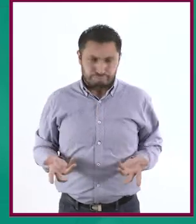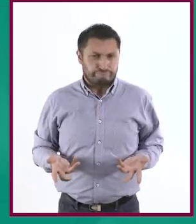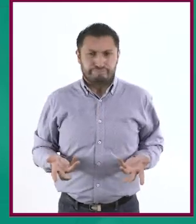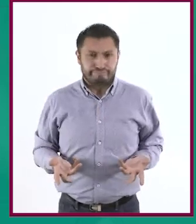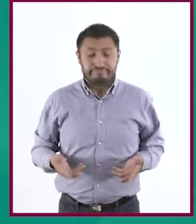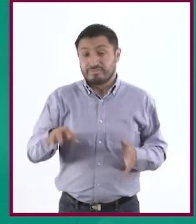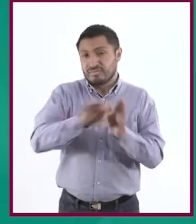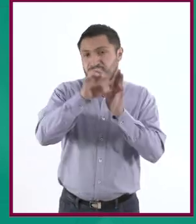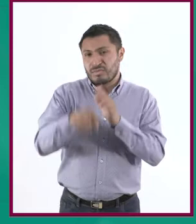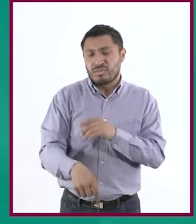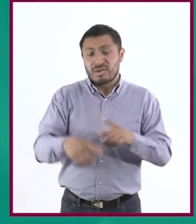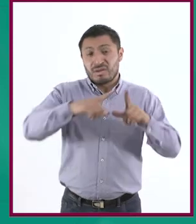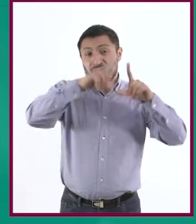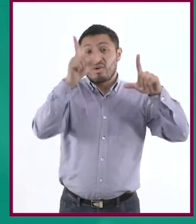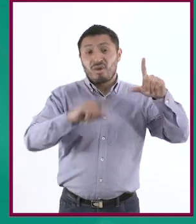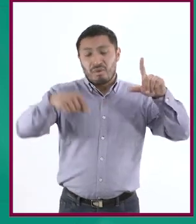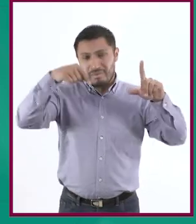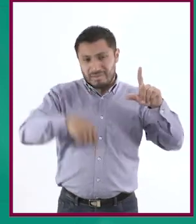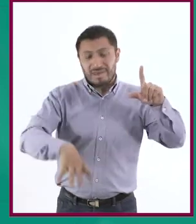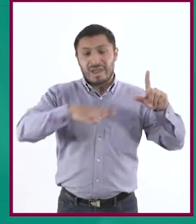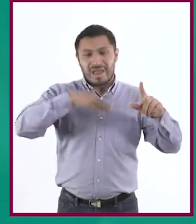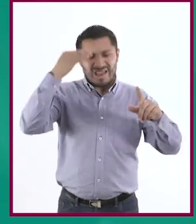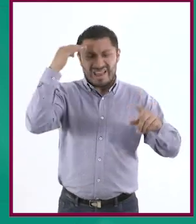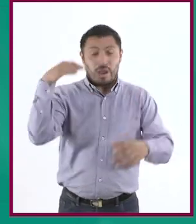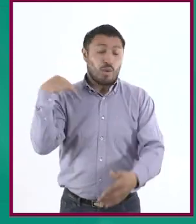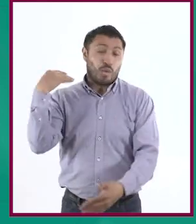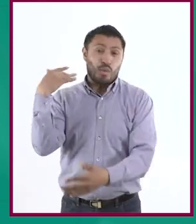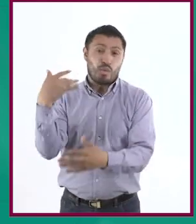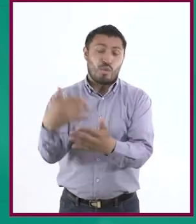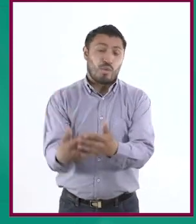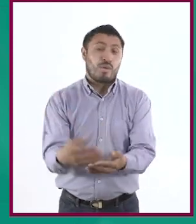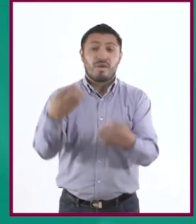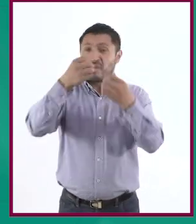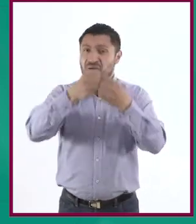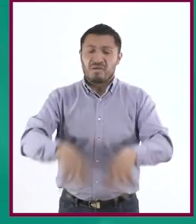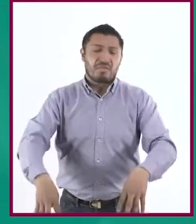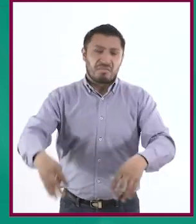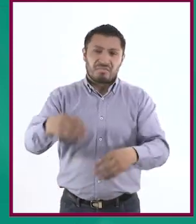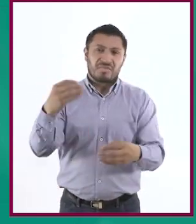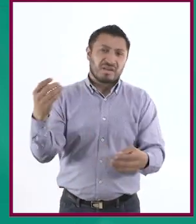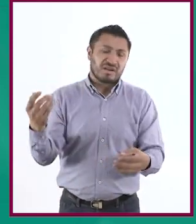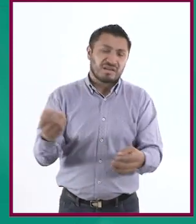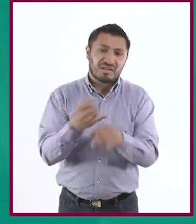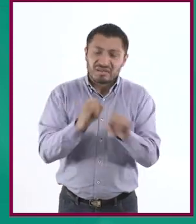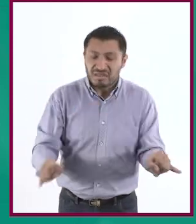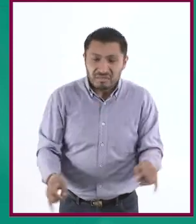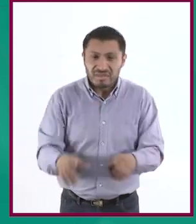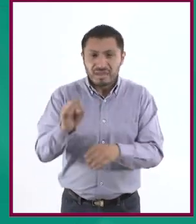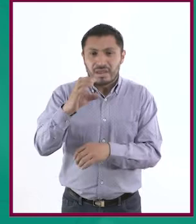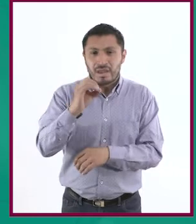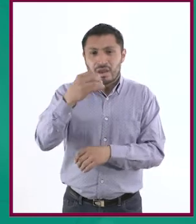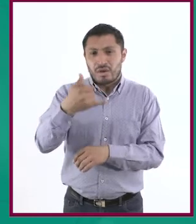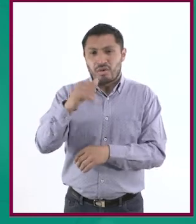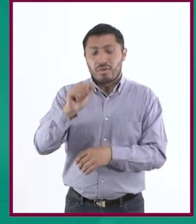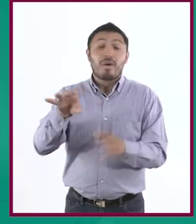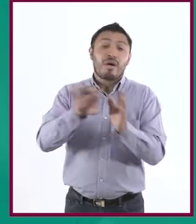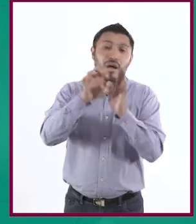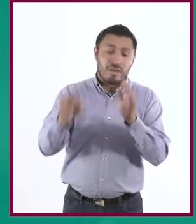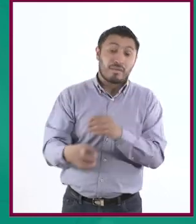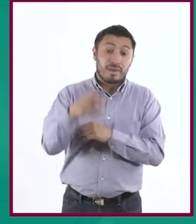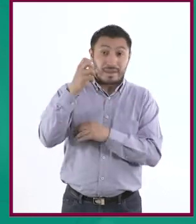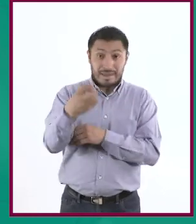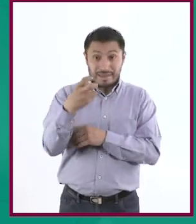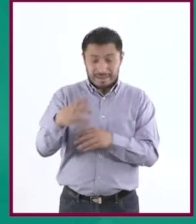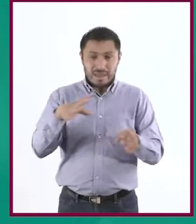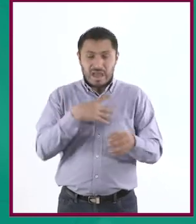ejemplo, en México tiene mucho tiempo que perdimos autosuficiencia en soya, por ejemplo. Y la soya